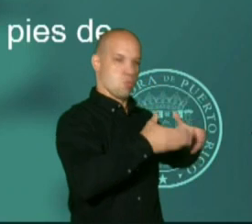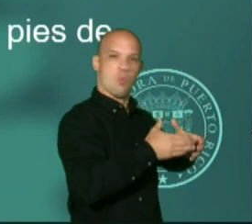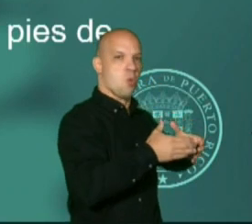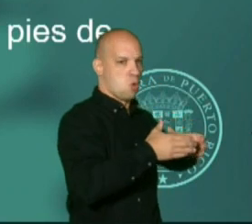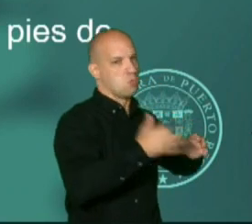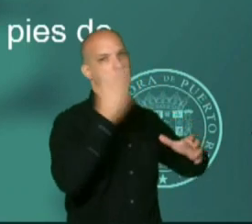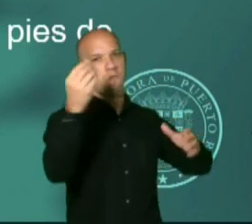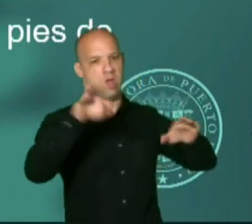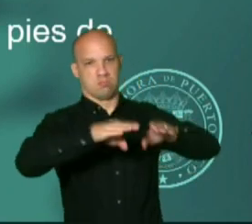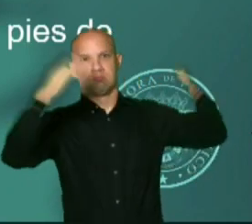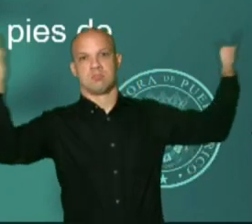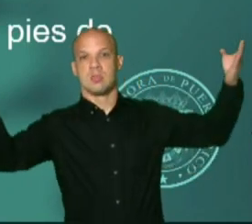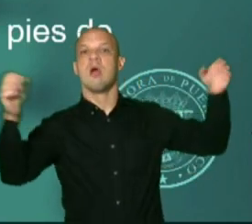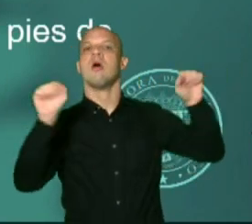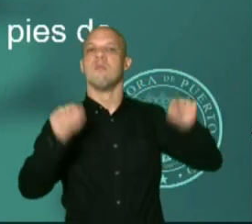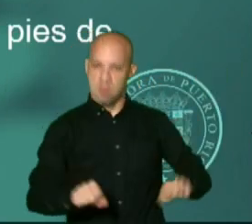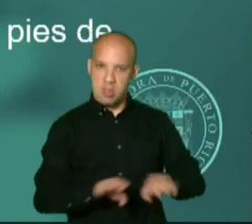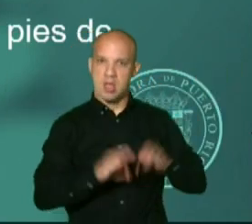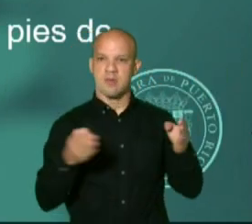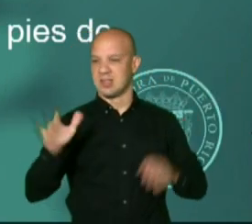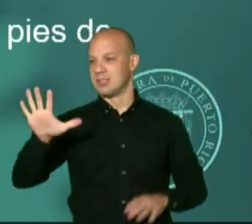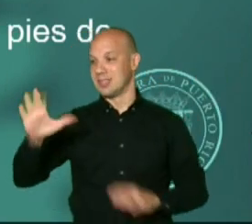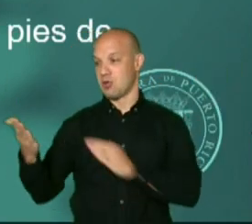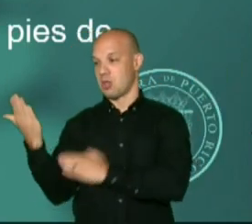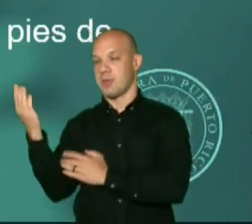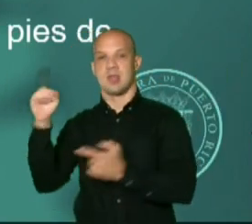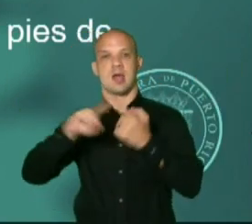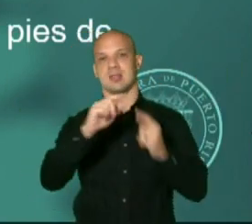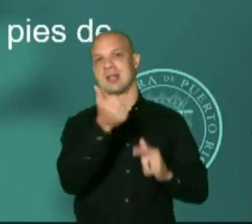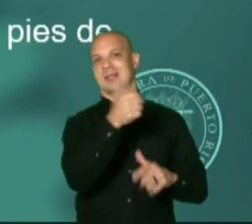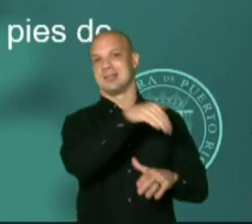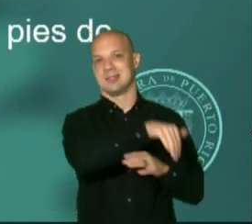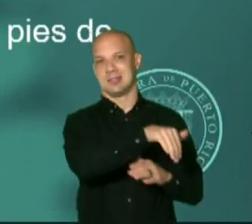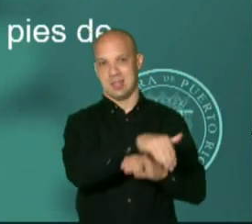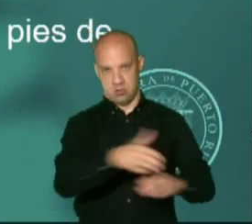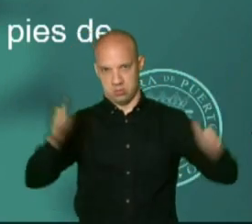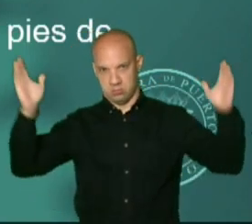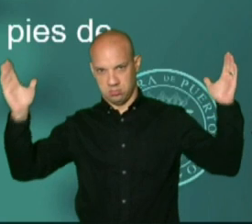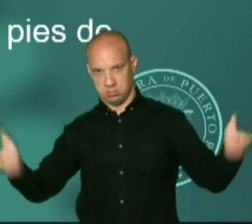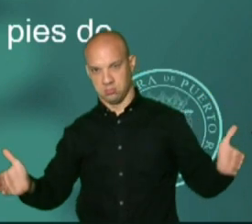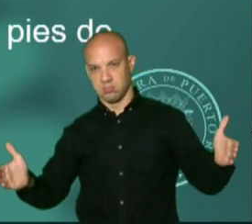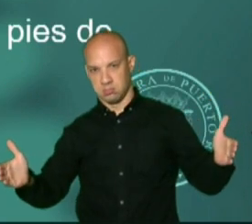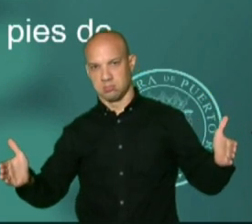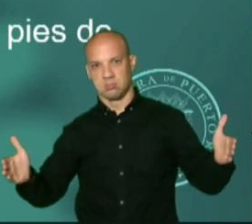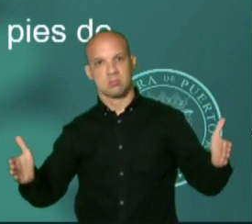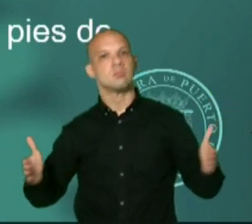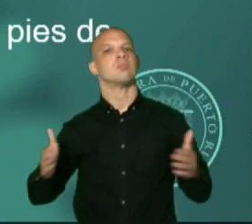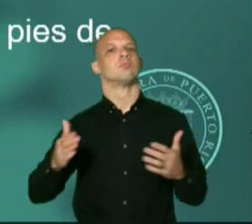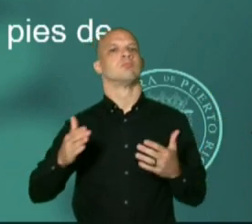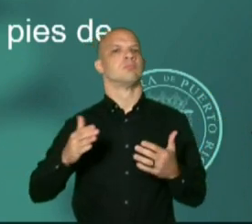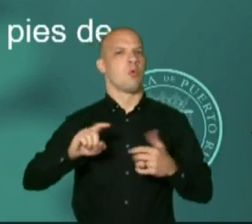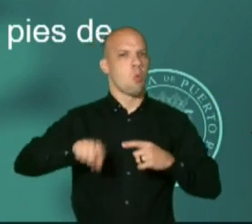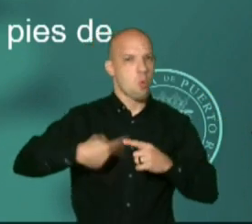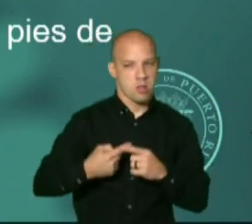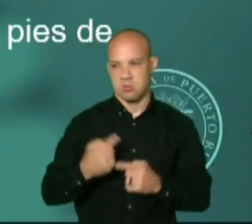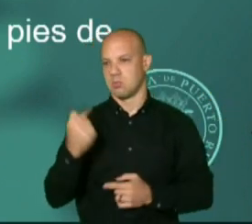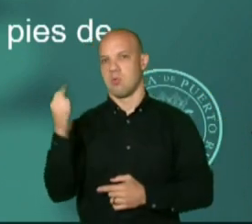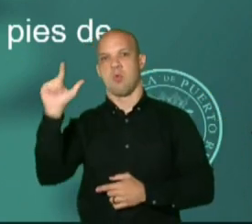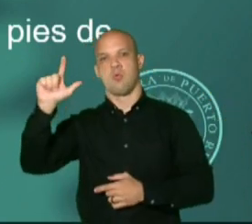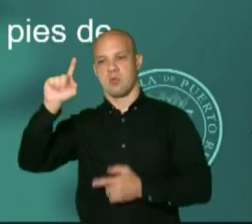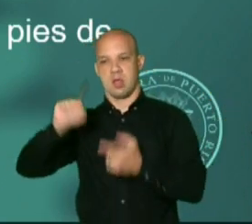cafeterías podrán permanecer abiertos entre 5 de la mañana y 10 de la noche para comensales de lunes a